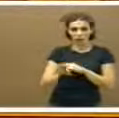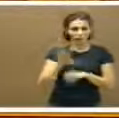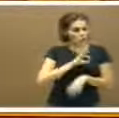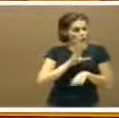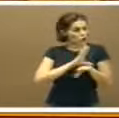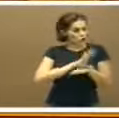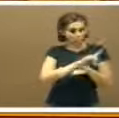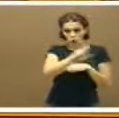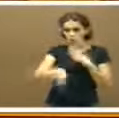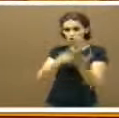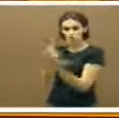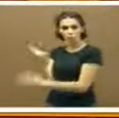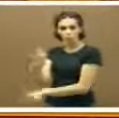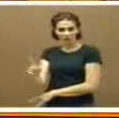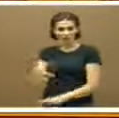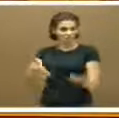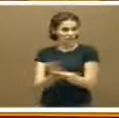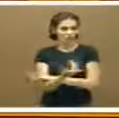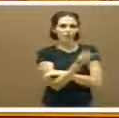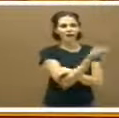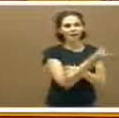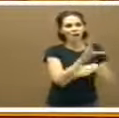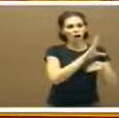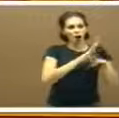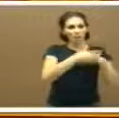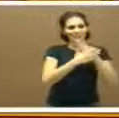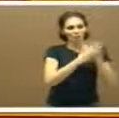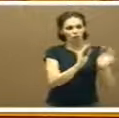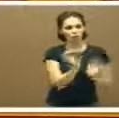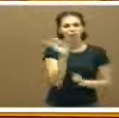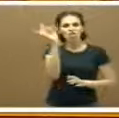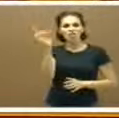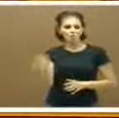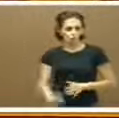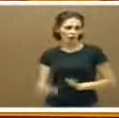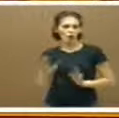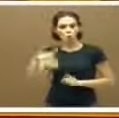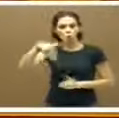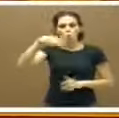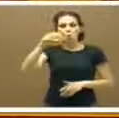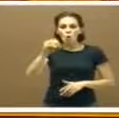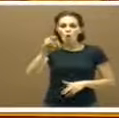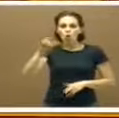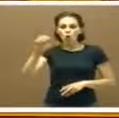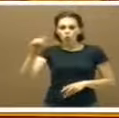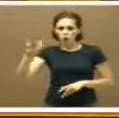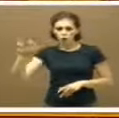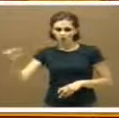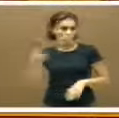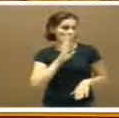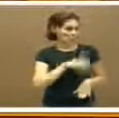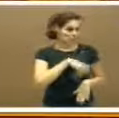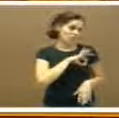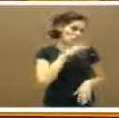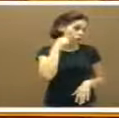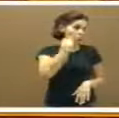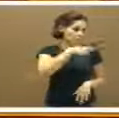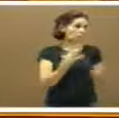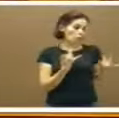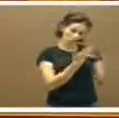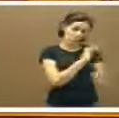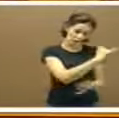una Administración morosa. Y a cabo, señora presidenta, ya que usted parece que tiene prisa, a ustedes, señores del